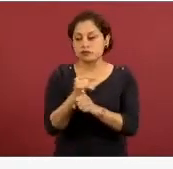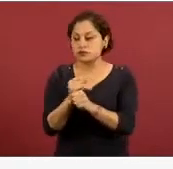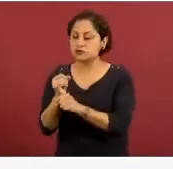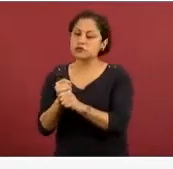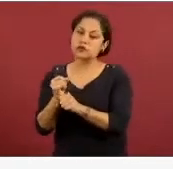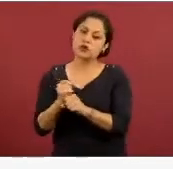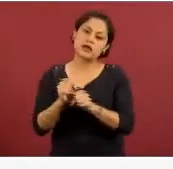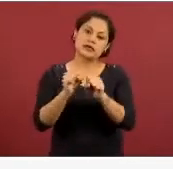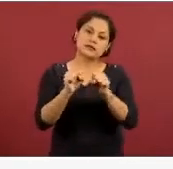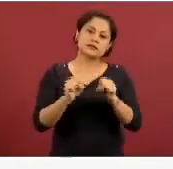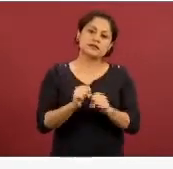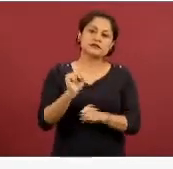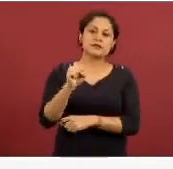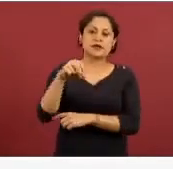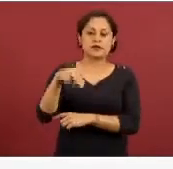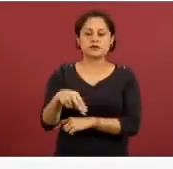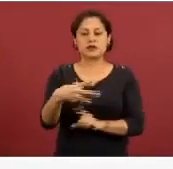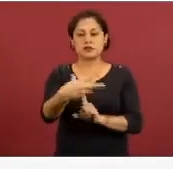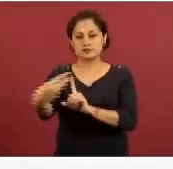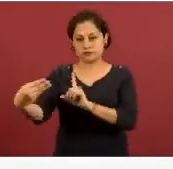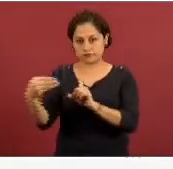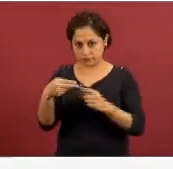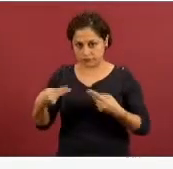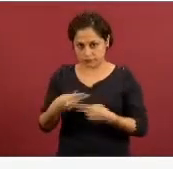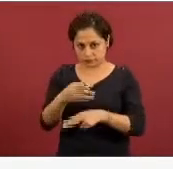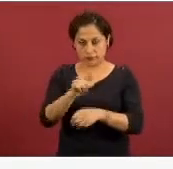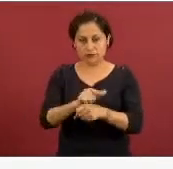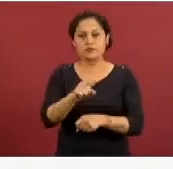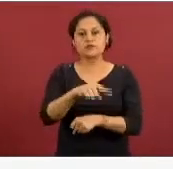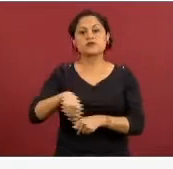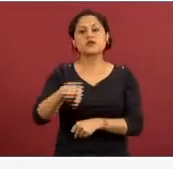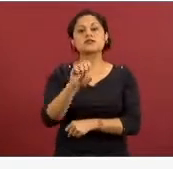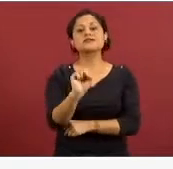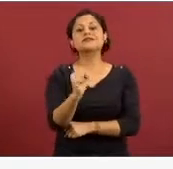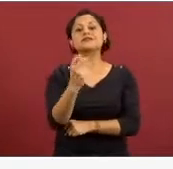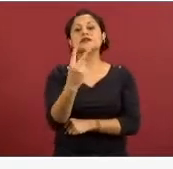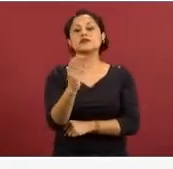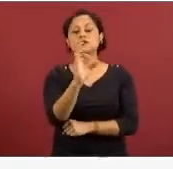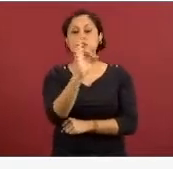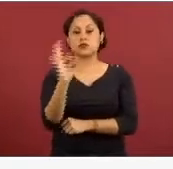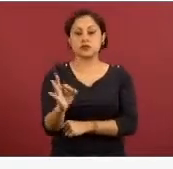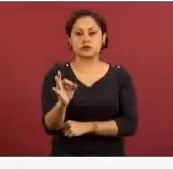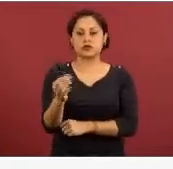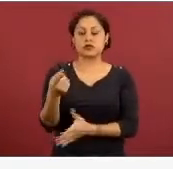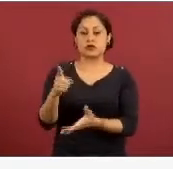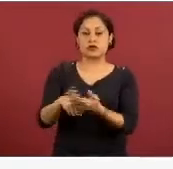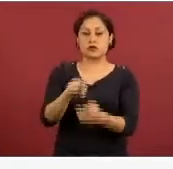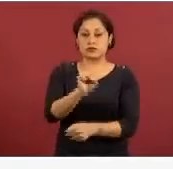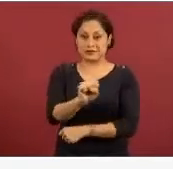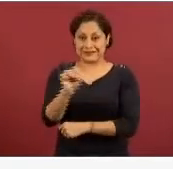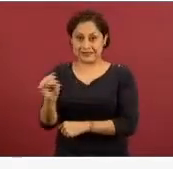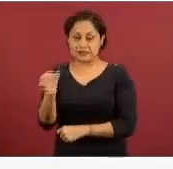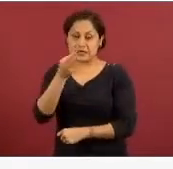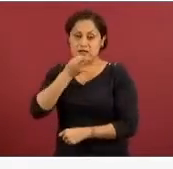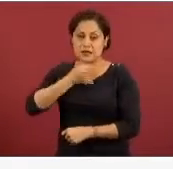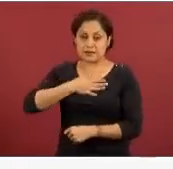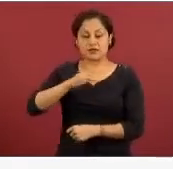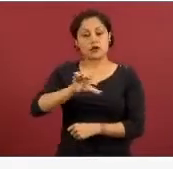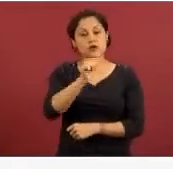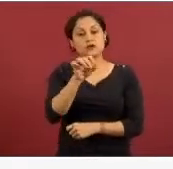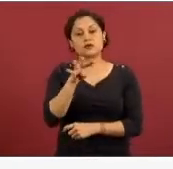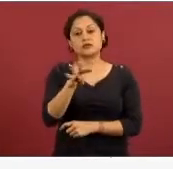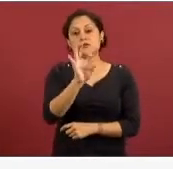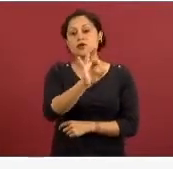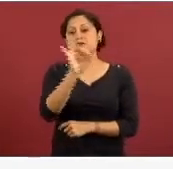Vigilancia Epidemiológica, se han reportado 72% a través de la Secretaría de Salud y 19% también se han